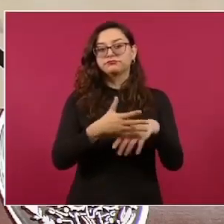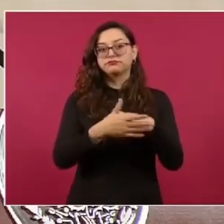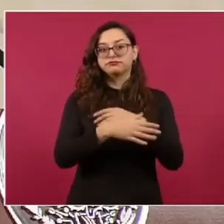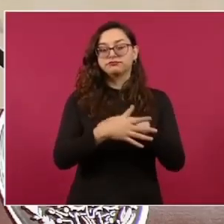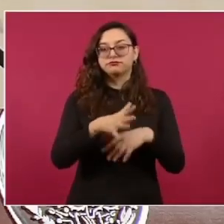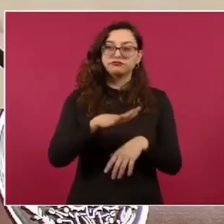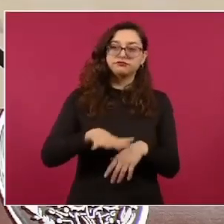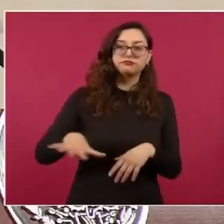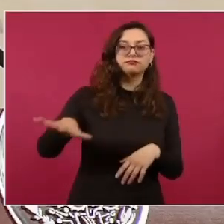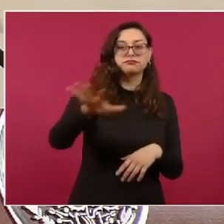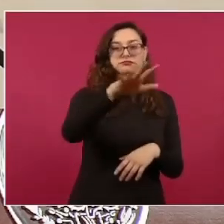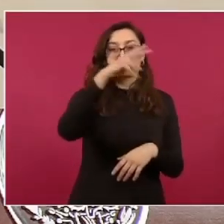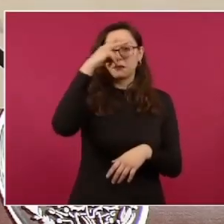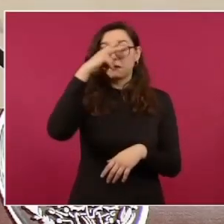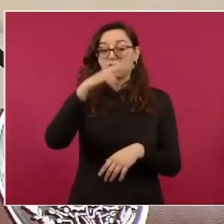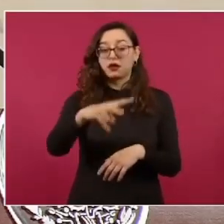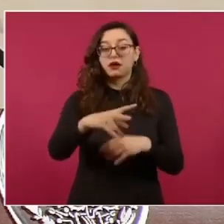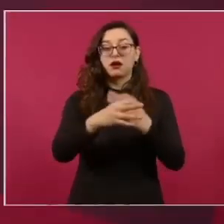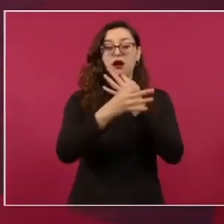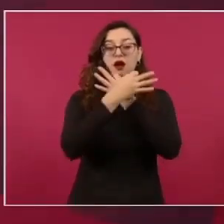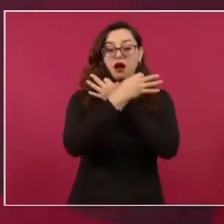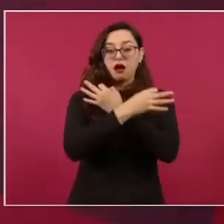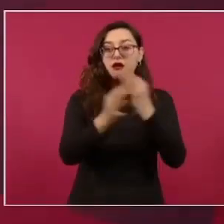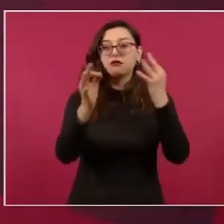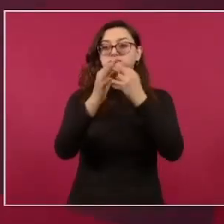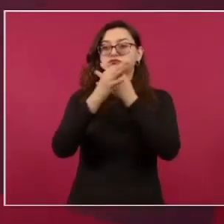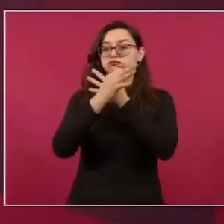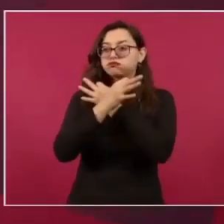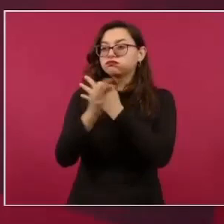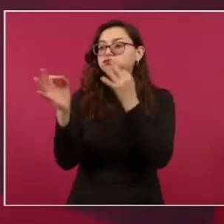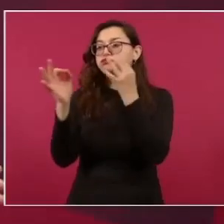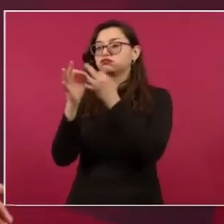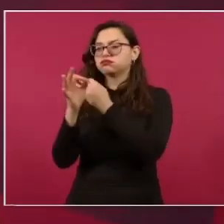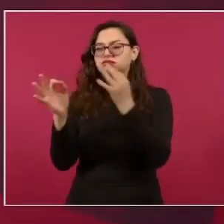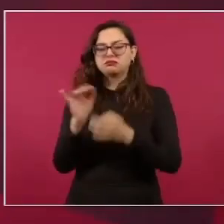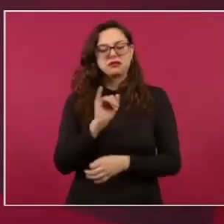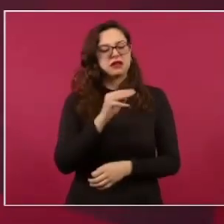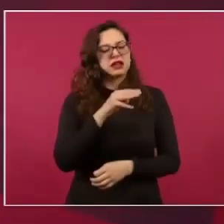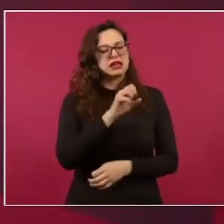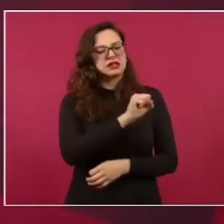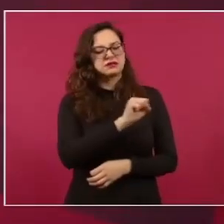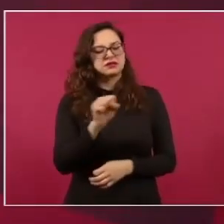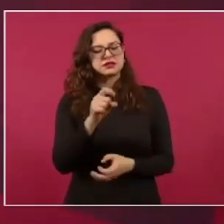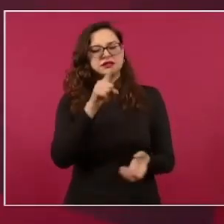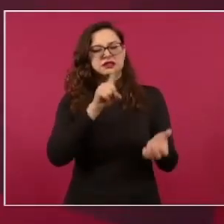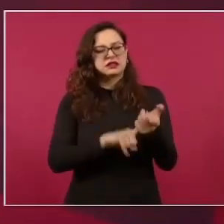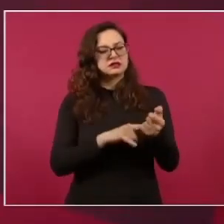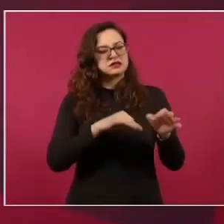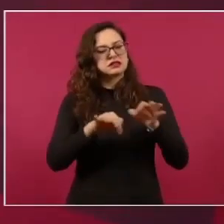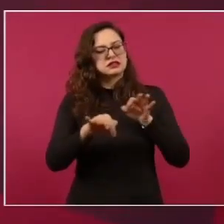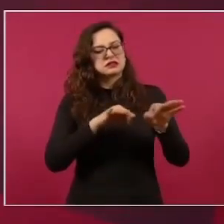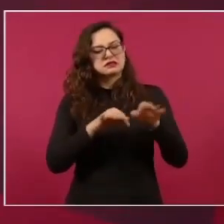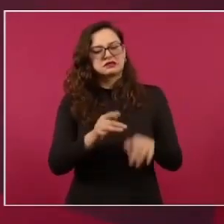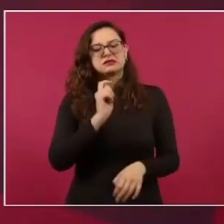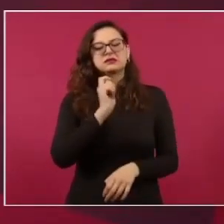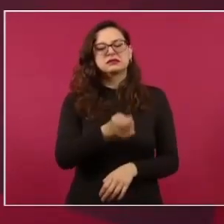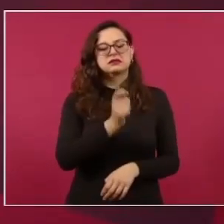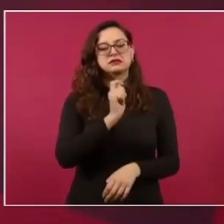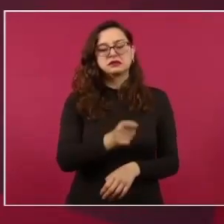mexicanos de la labor que lleva a cabo el Seguro Social,